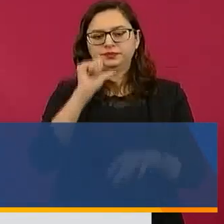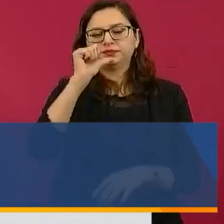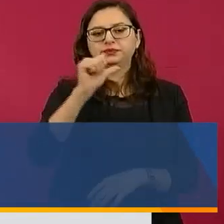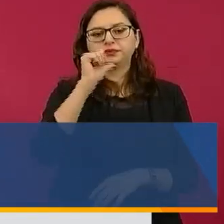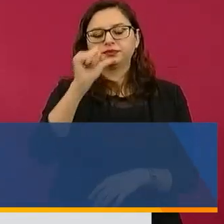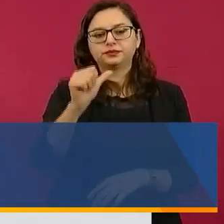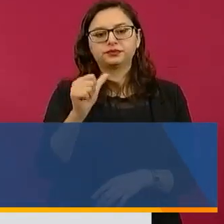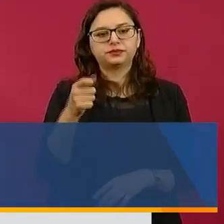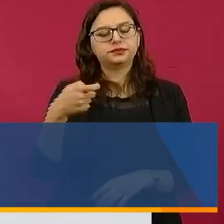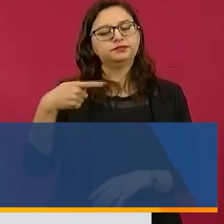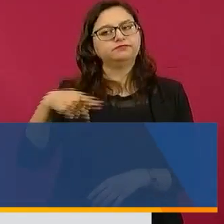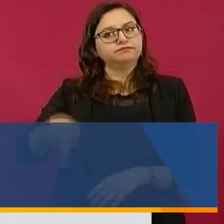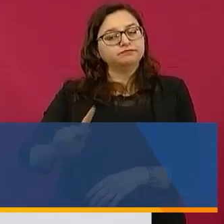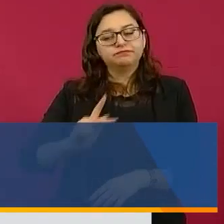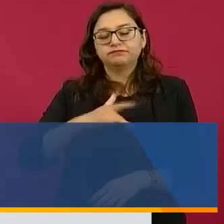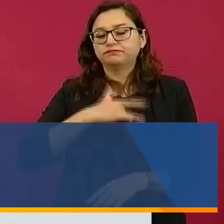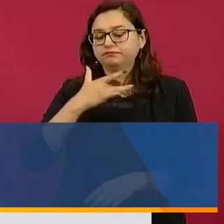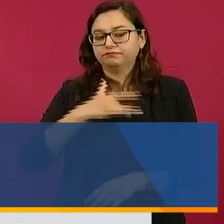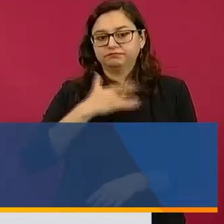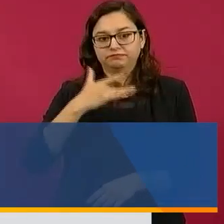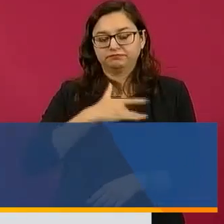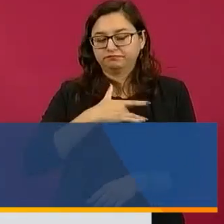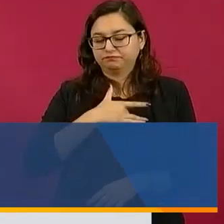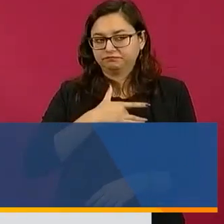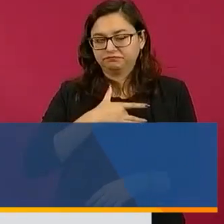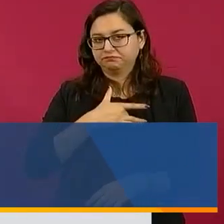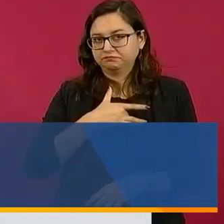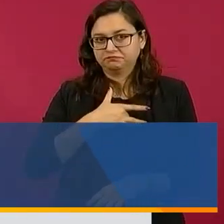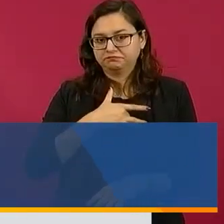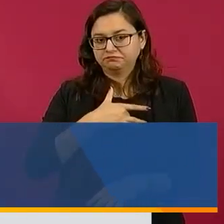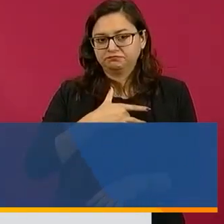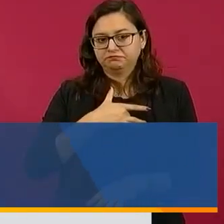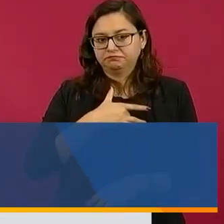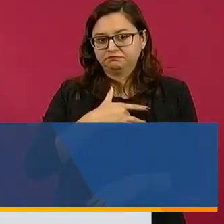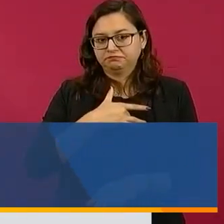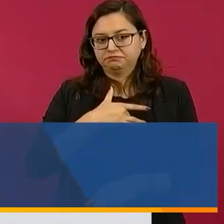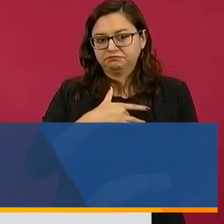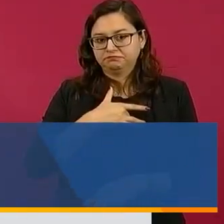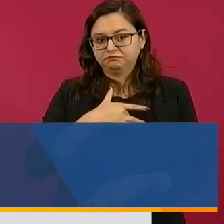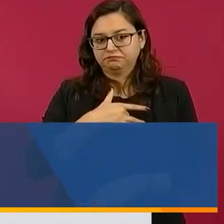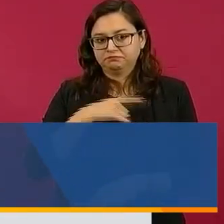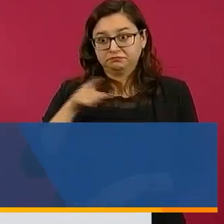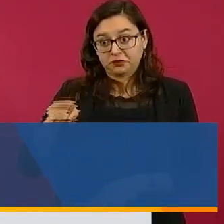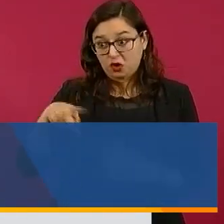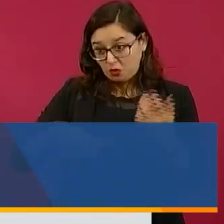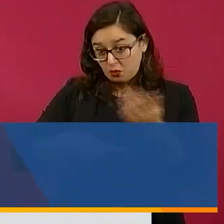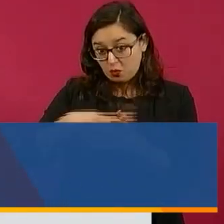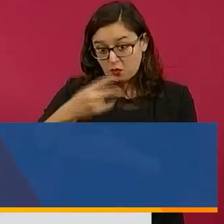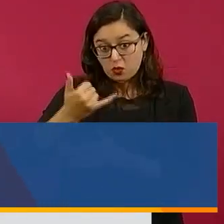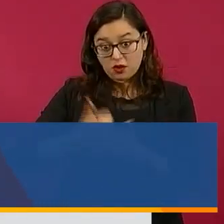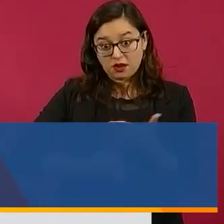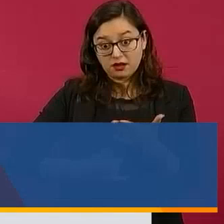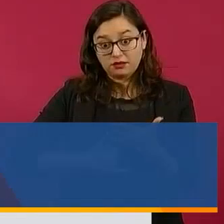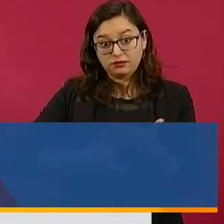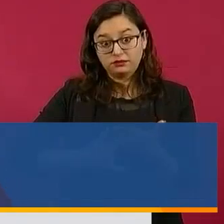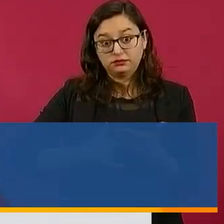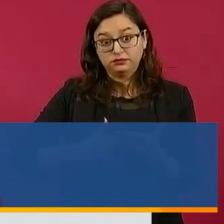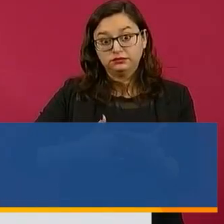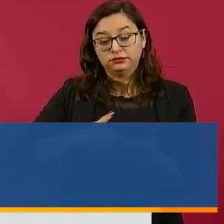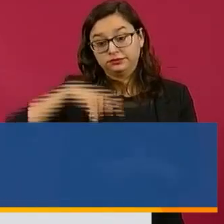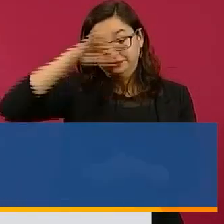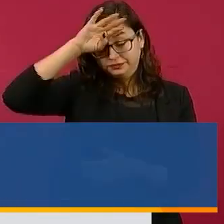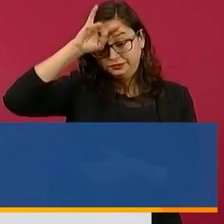no creo viable, factible, el que ese proyecto del